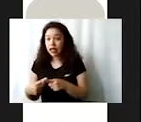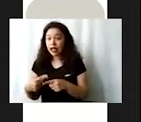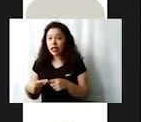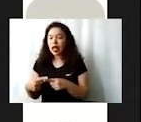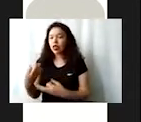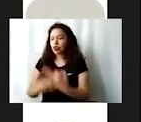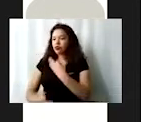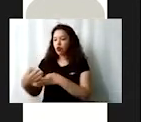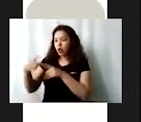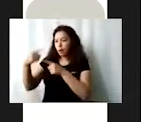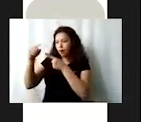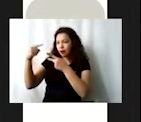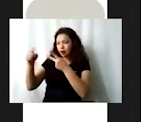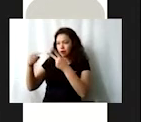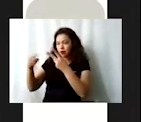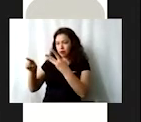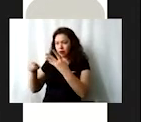estos requisitos que antes yo